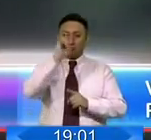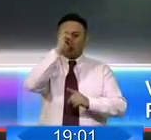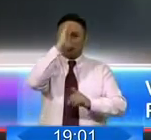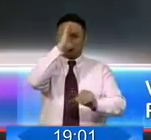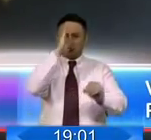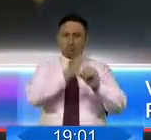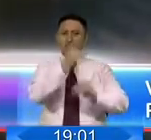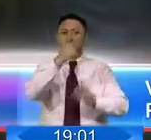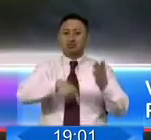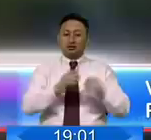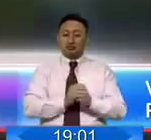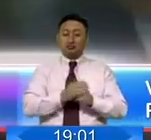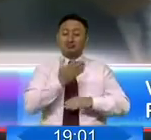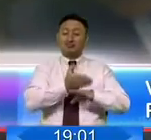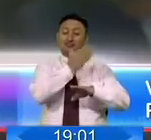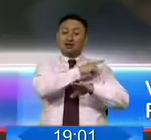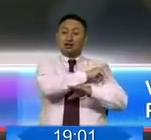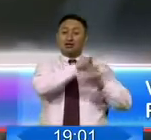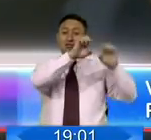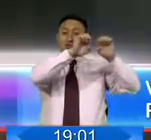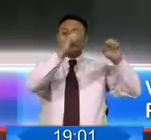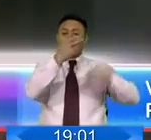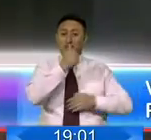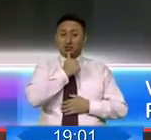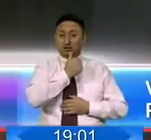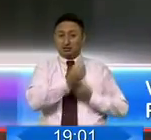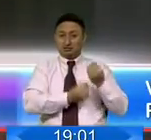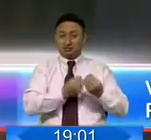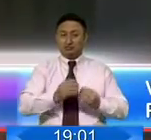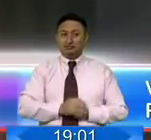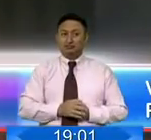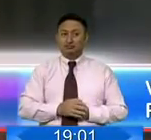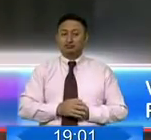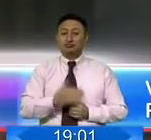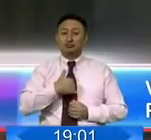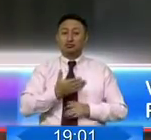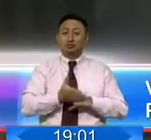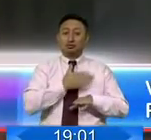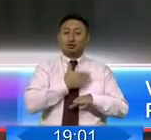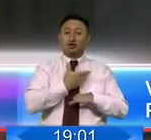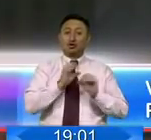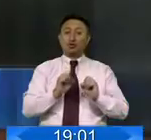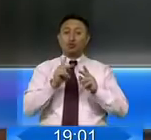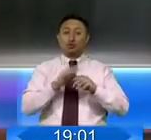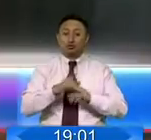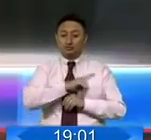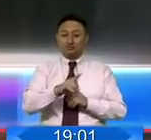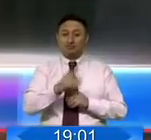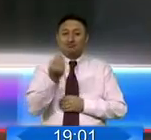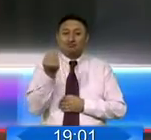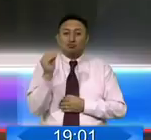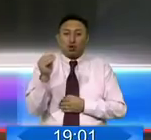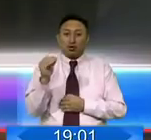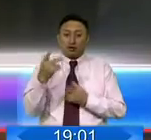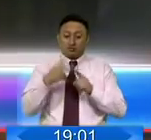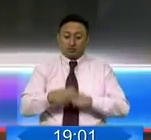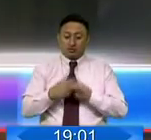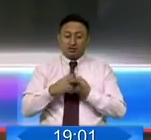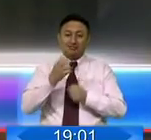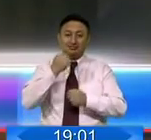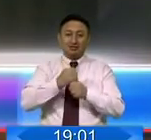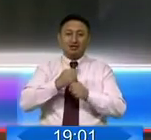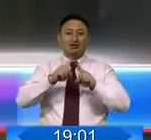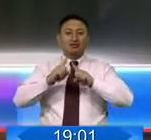habló de su trayectoria en el sector privado he tenido la oportunidad desde temprana edad de trabajar en diferentes